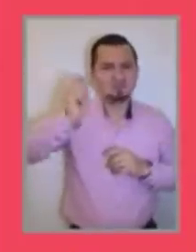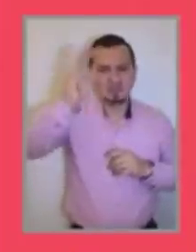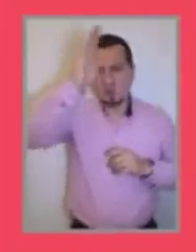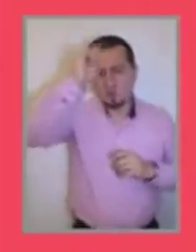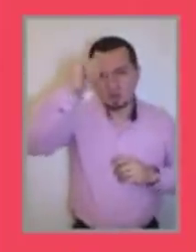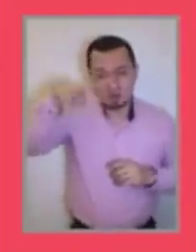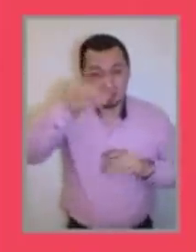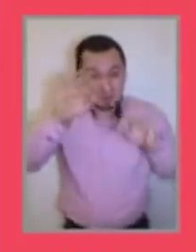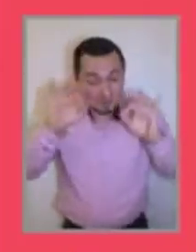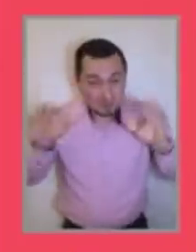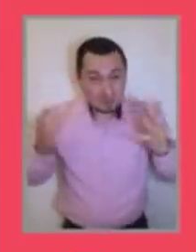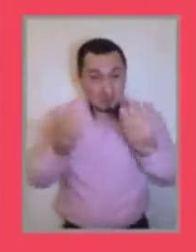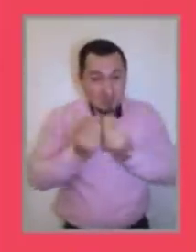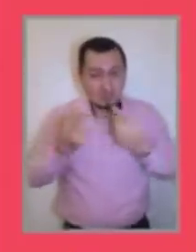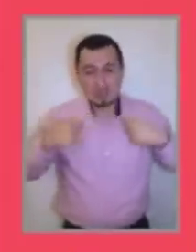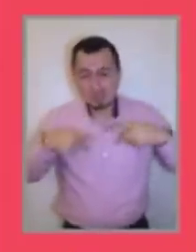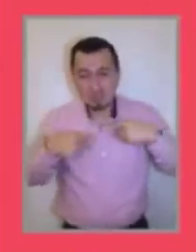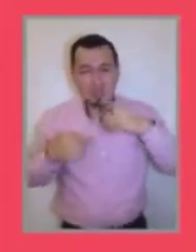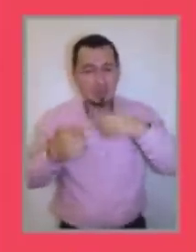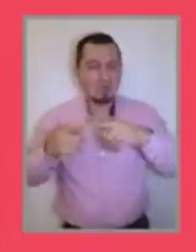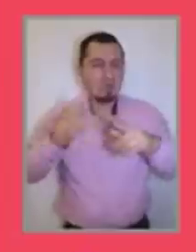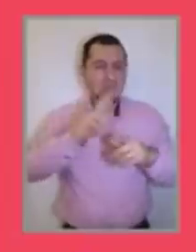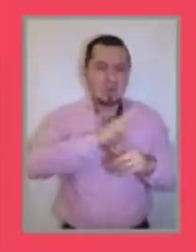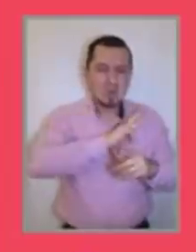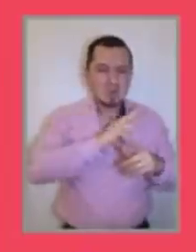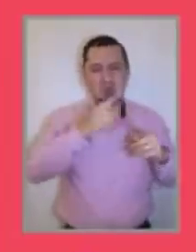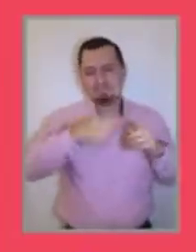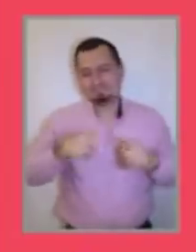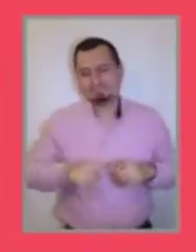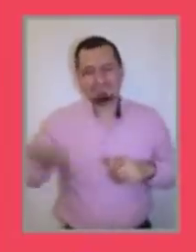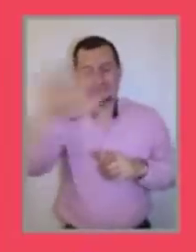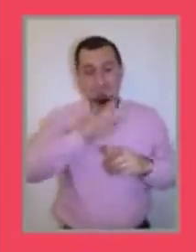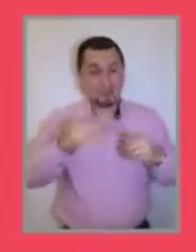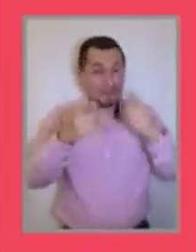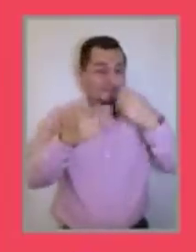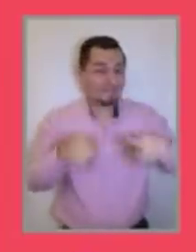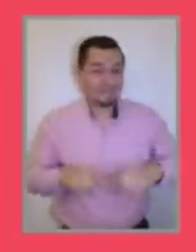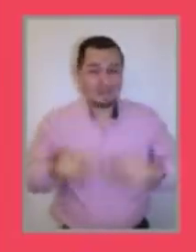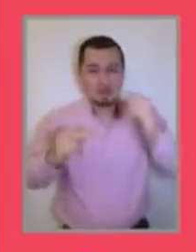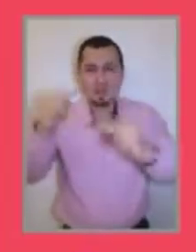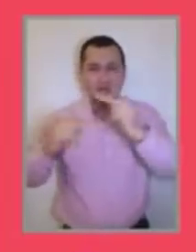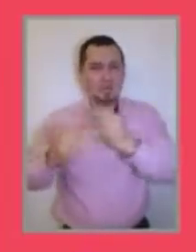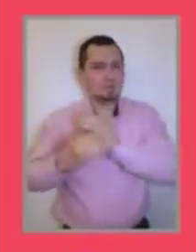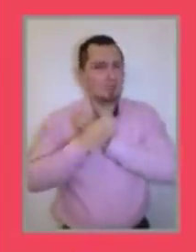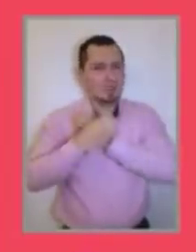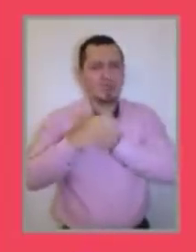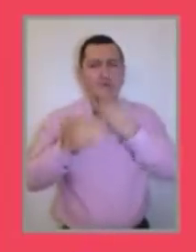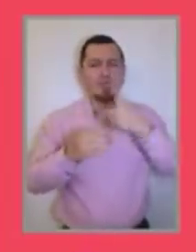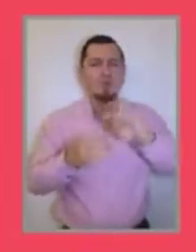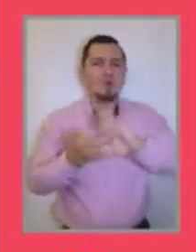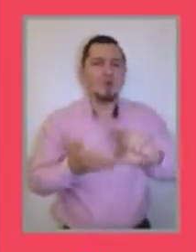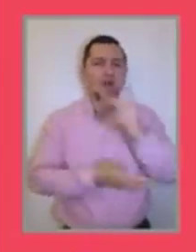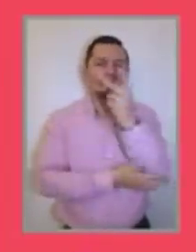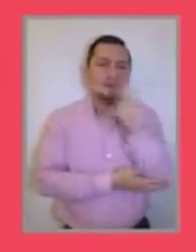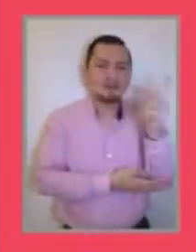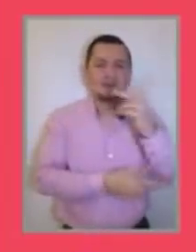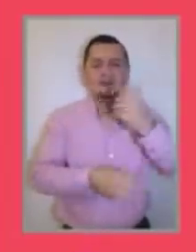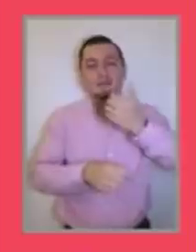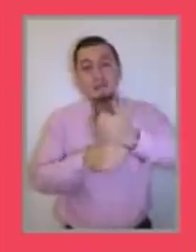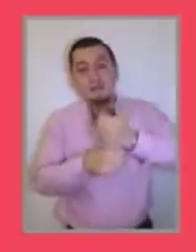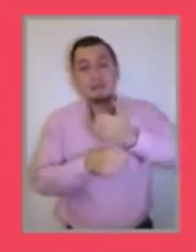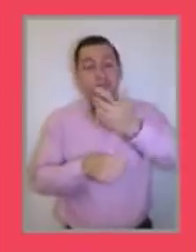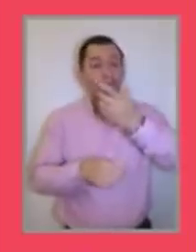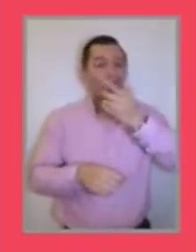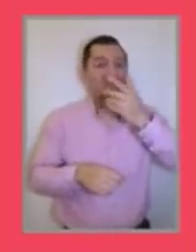Estado, tanto públicos como particulares, y de los diferentes niveles educativos, educación básica, educación media superior,